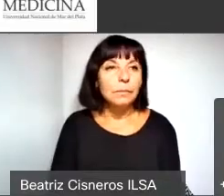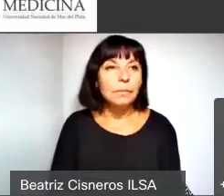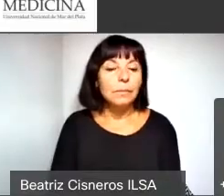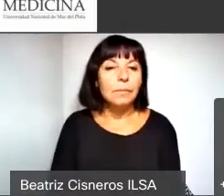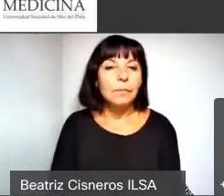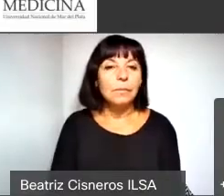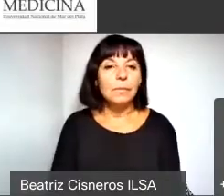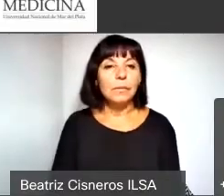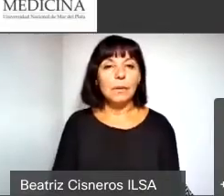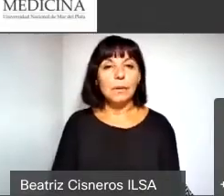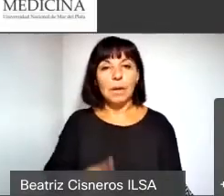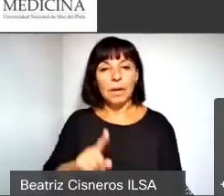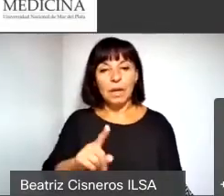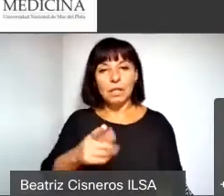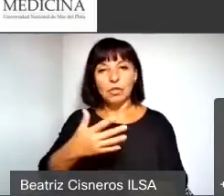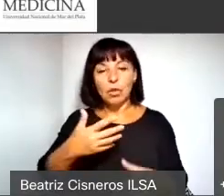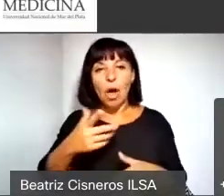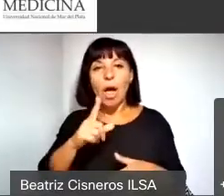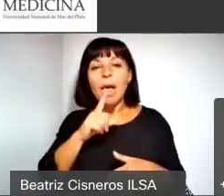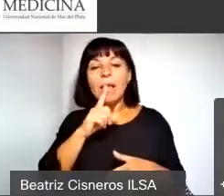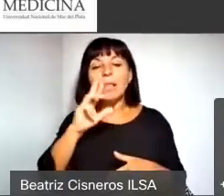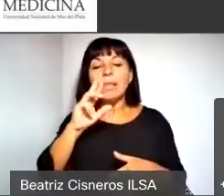Eso caracteriza el transporte activo.